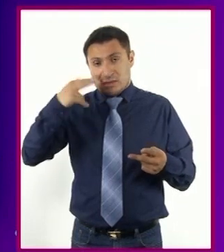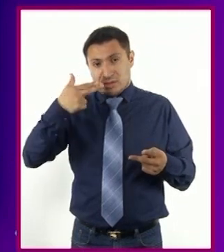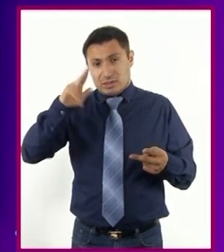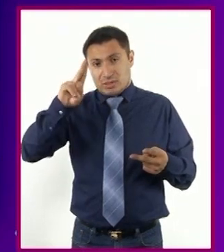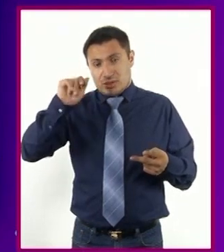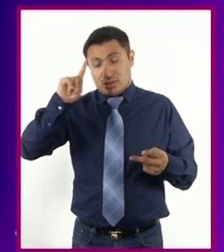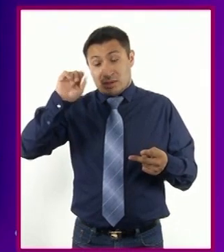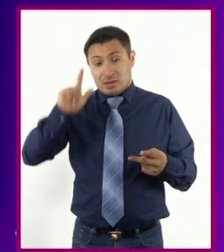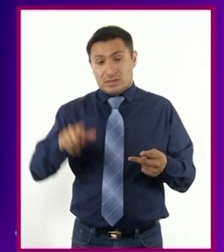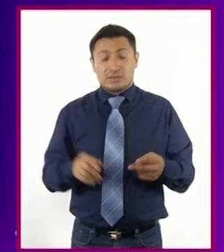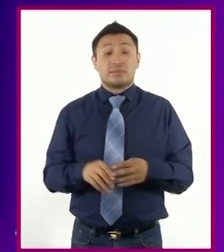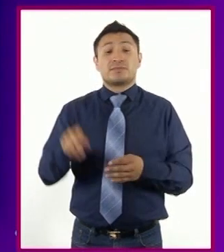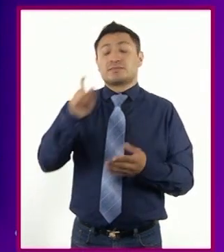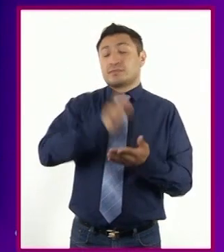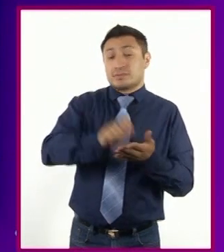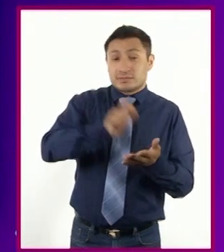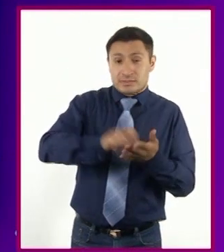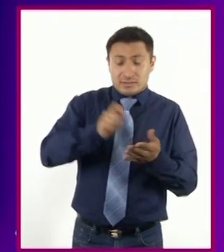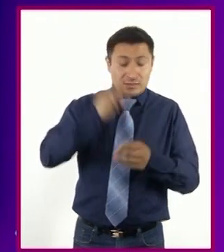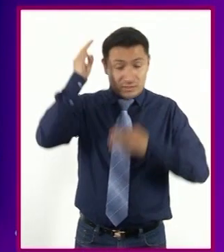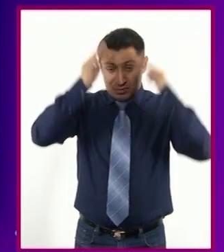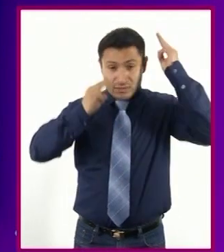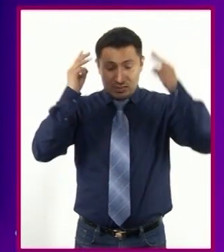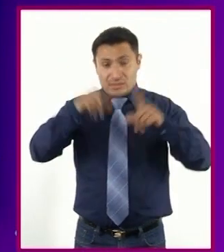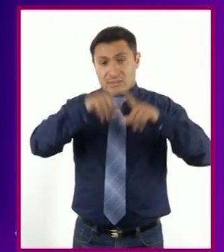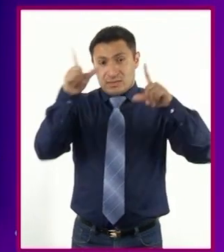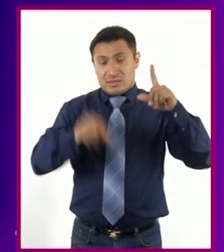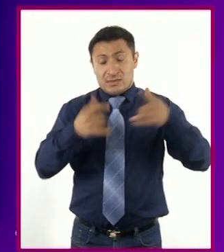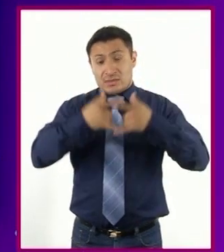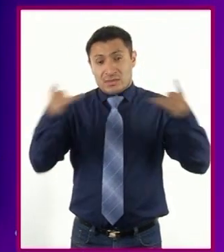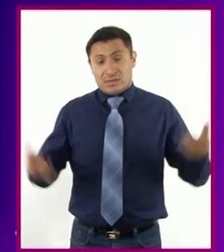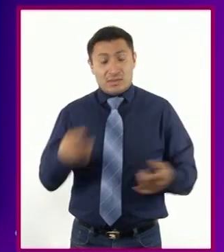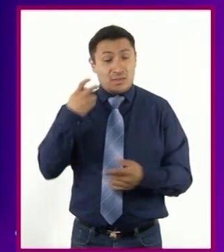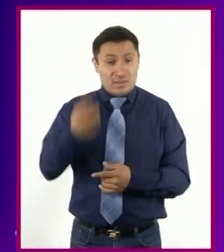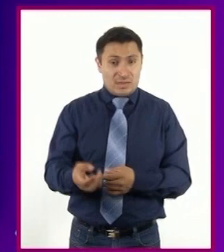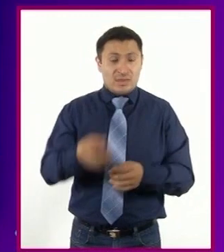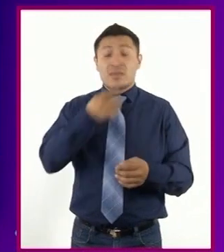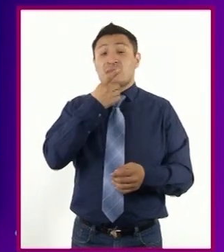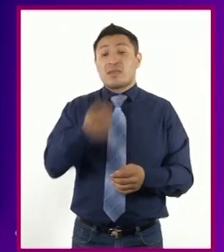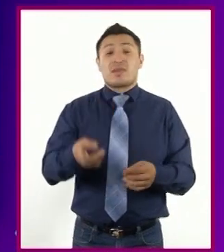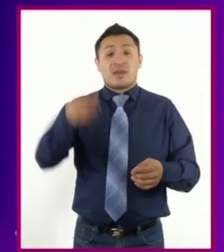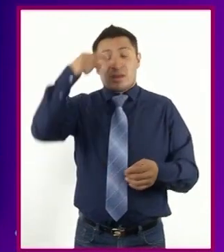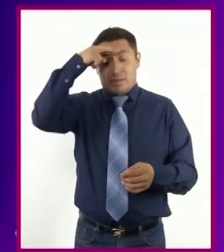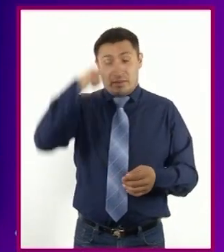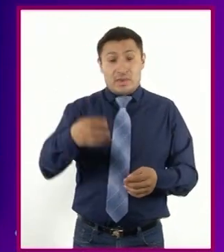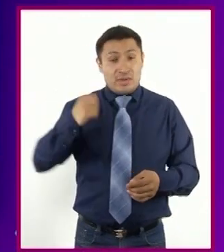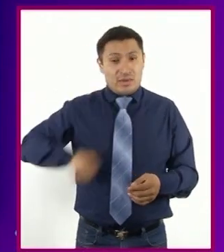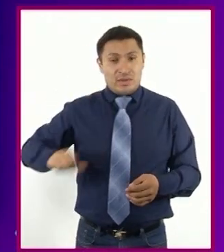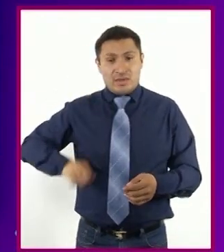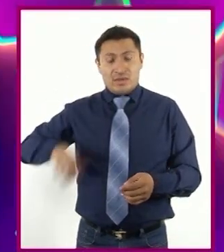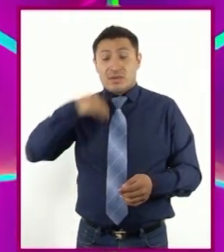Editadas por el Museo Nacional de Historia, estas memorias nos hablan del tiempo en que México quiso ser un imperio.